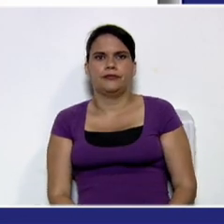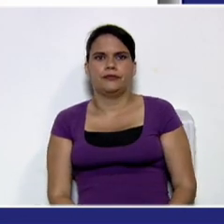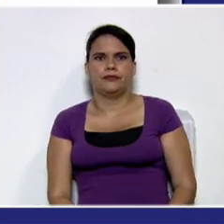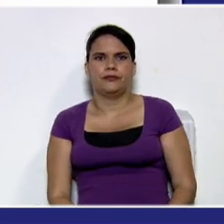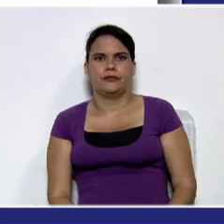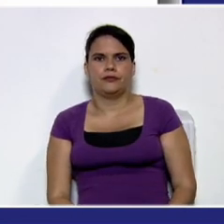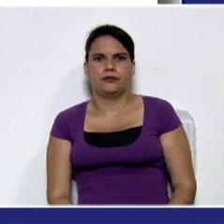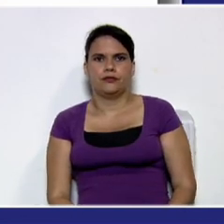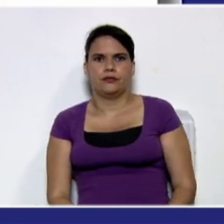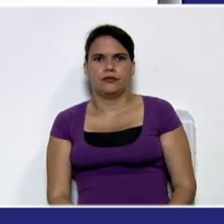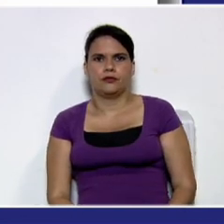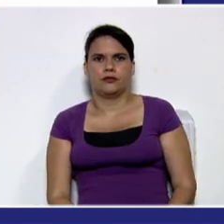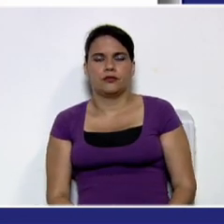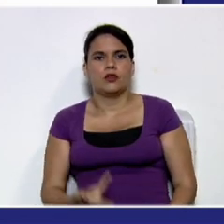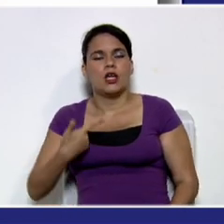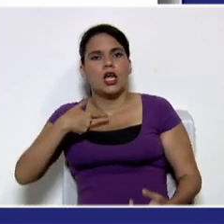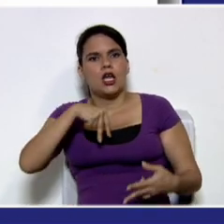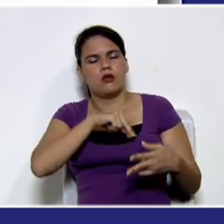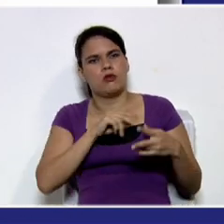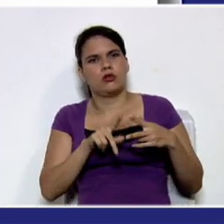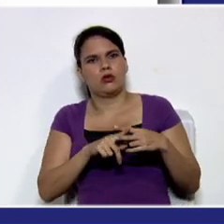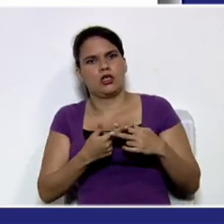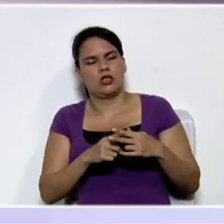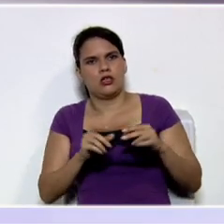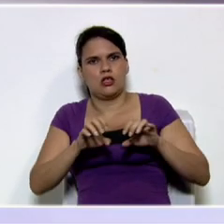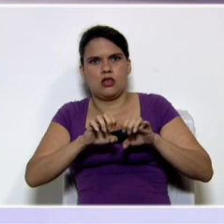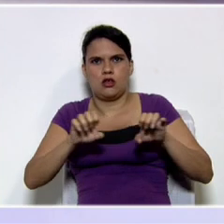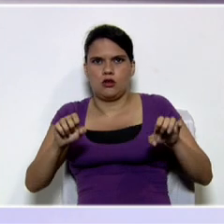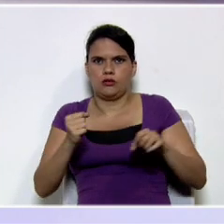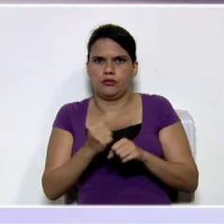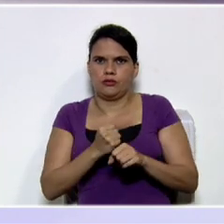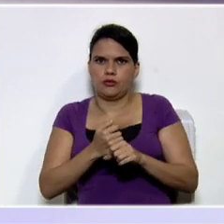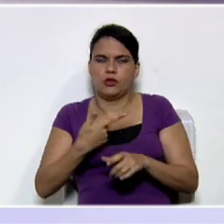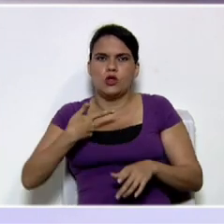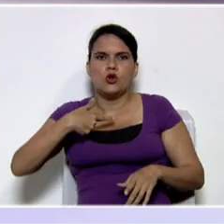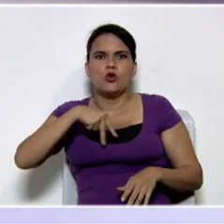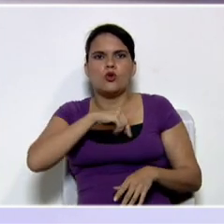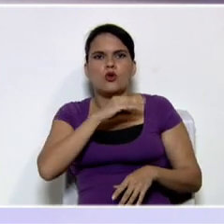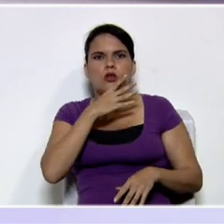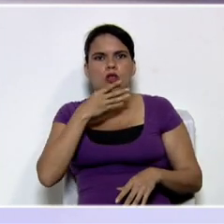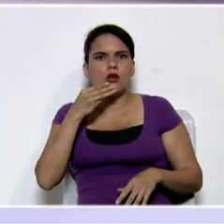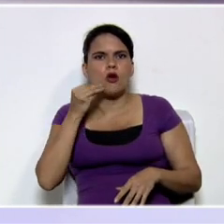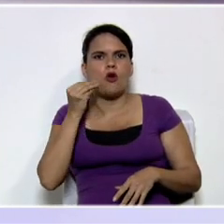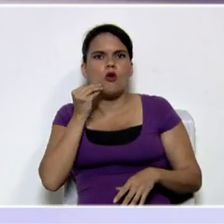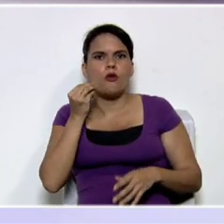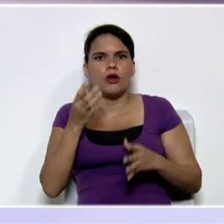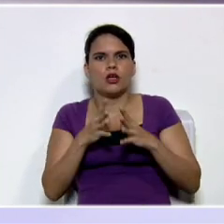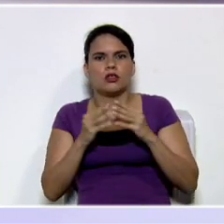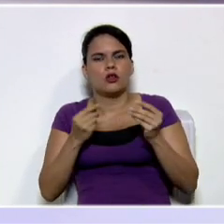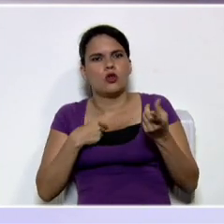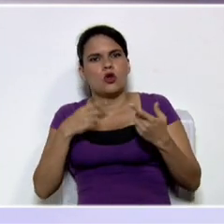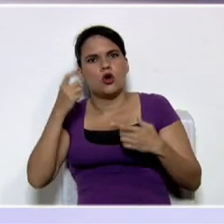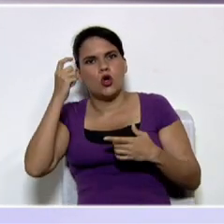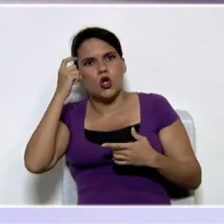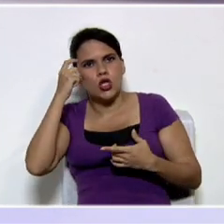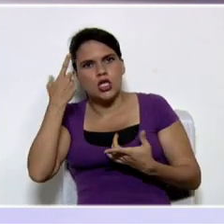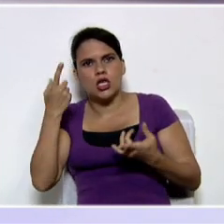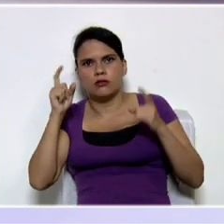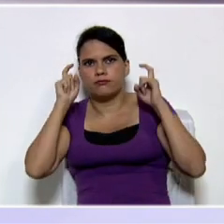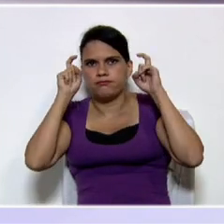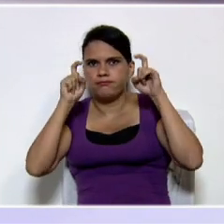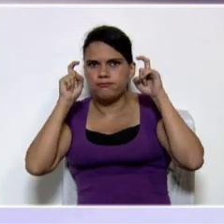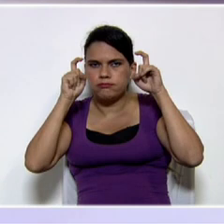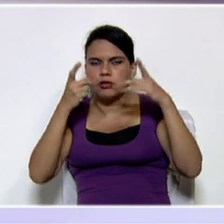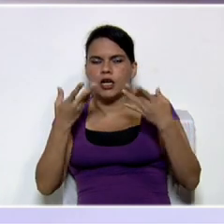ocupacionales. En nuestros talleres de educación laboral, nuestros jóvenes día tras día se forman para la